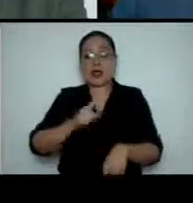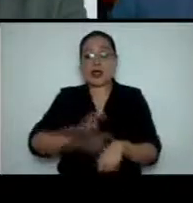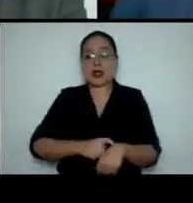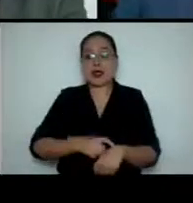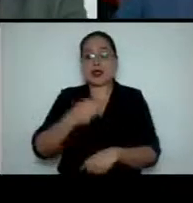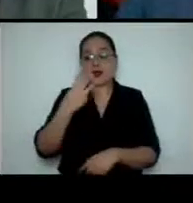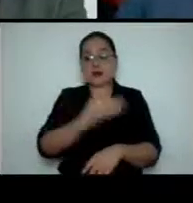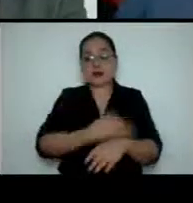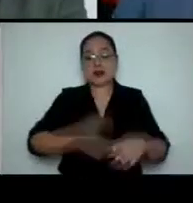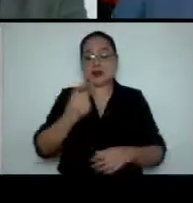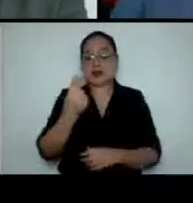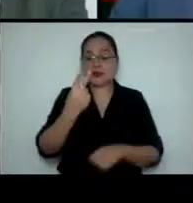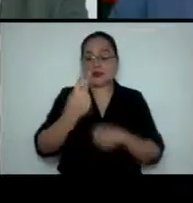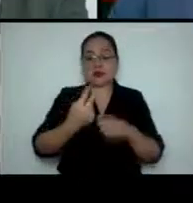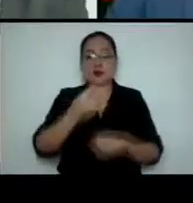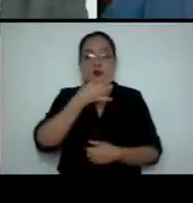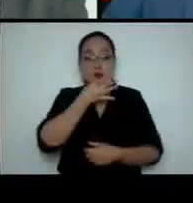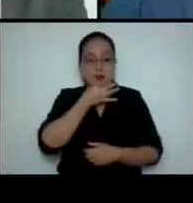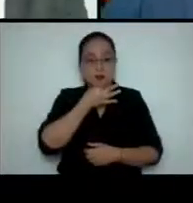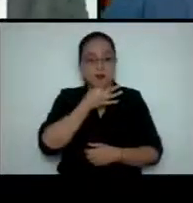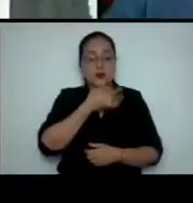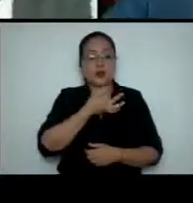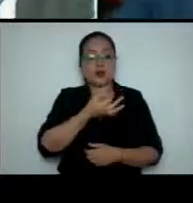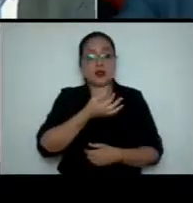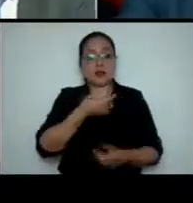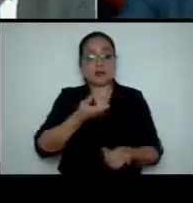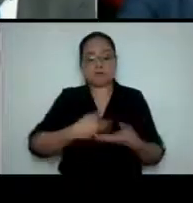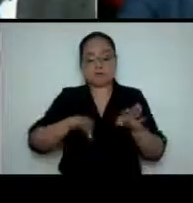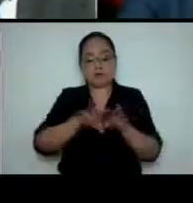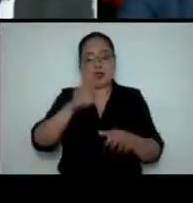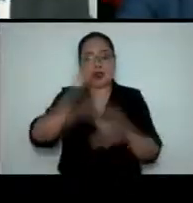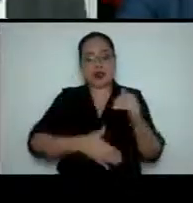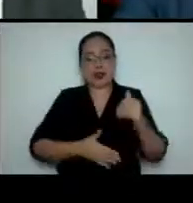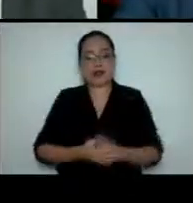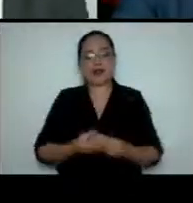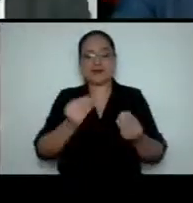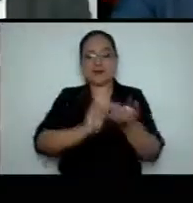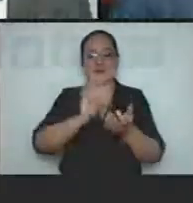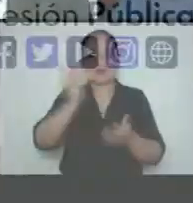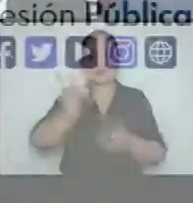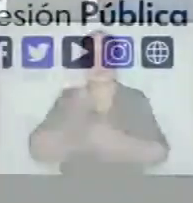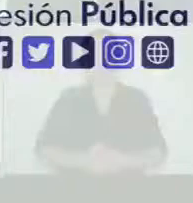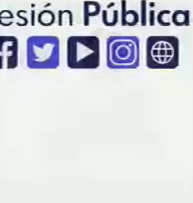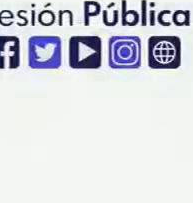las 15 horas con 25 minutos, la damos por concluida. Muchísimas gracias.